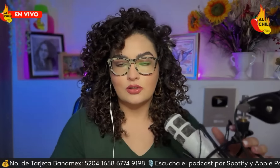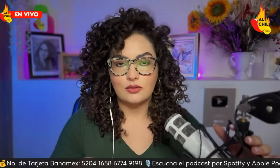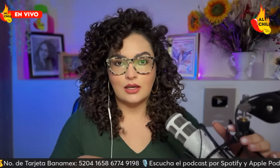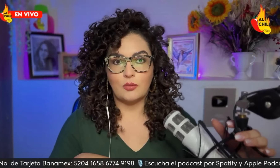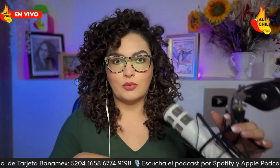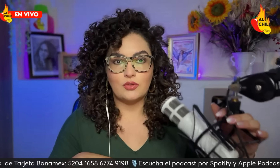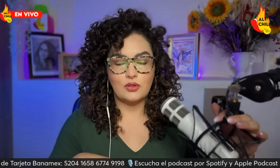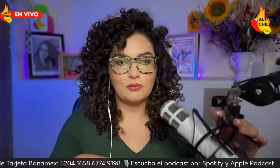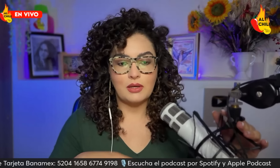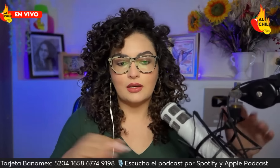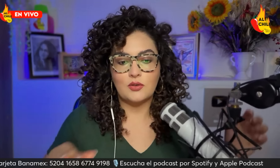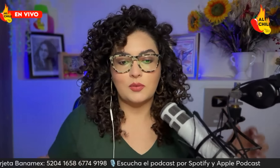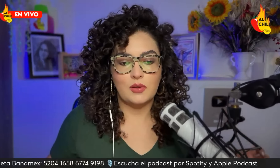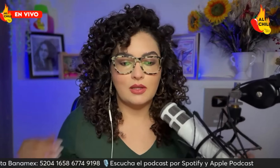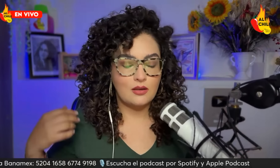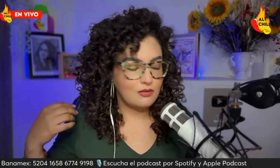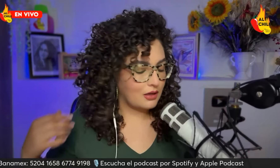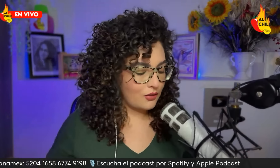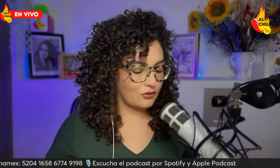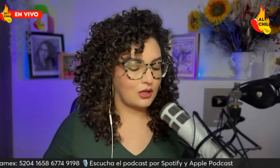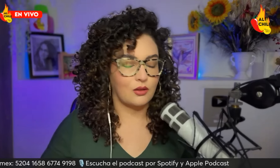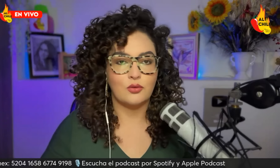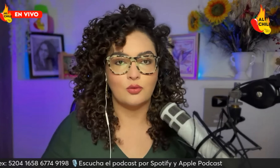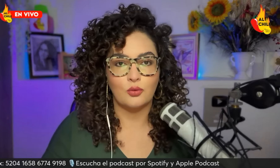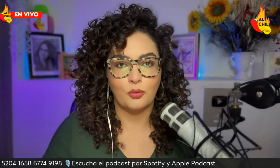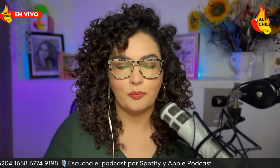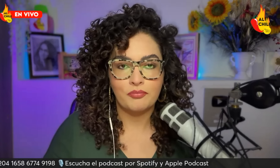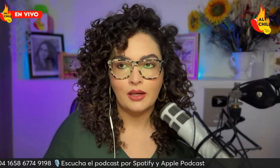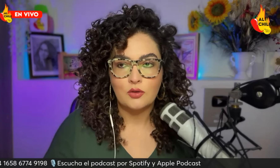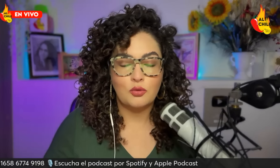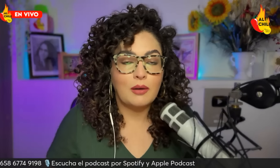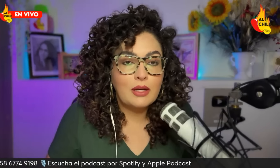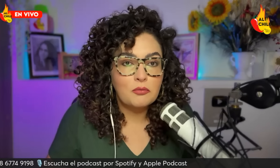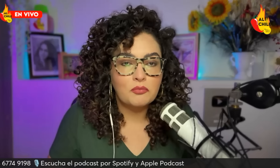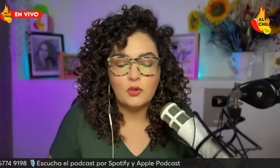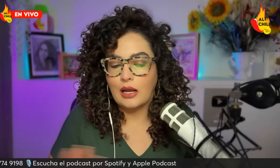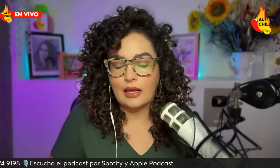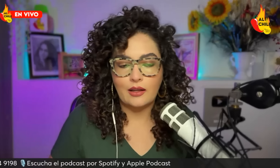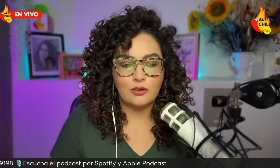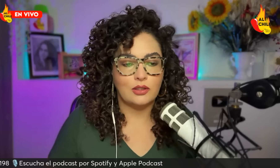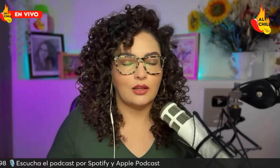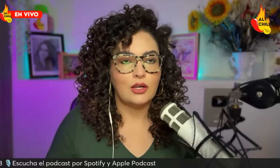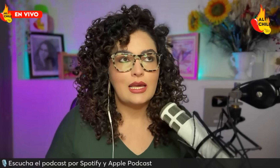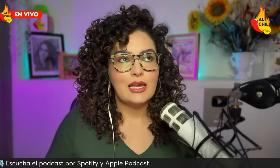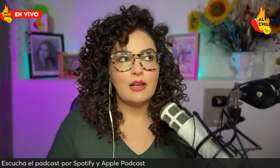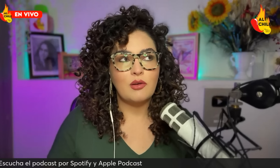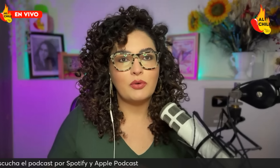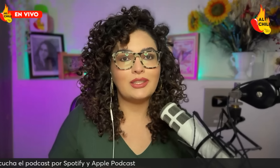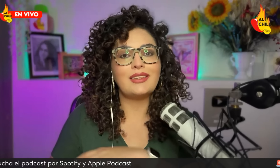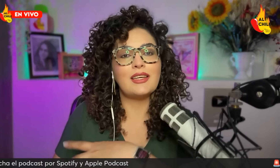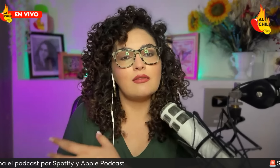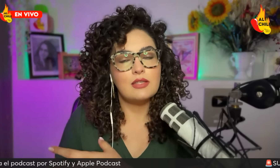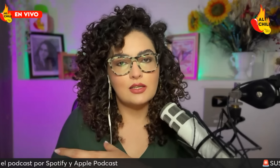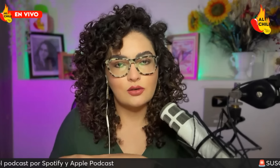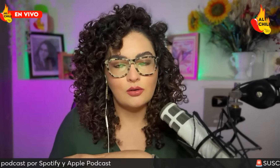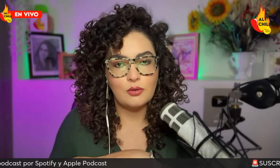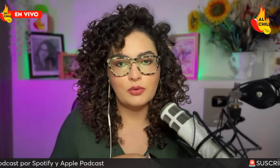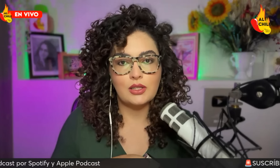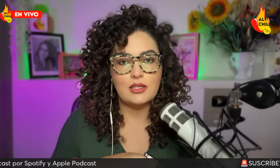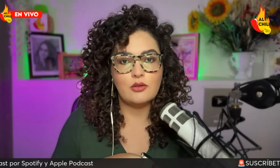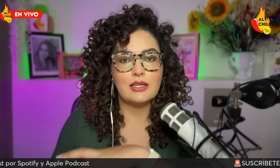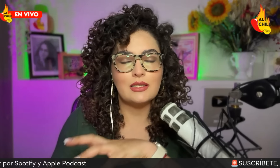Y es un hecho que la oposición en México simplemente no ha encontrado su camino, no la han encontrado. Y lo importante ya no es eso,